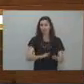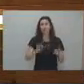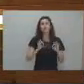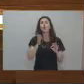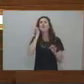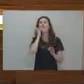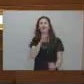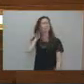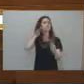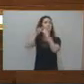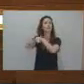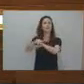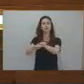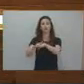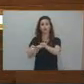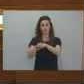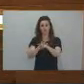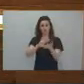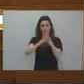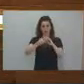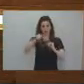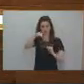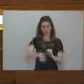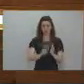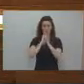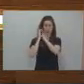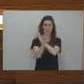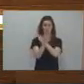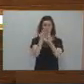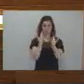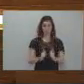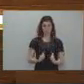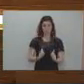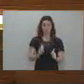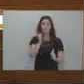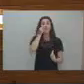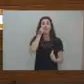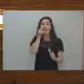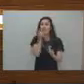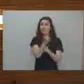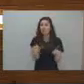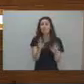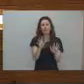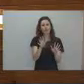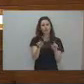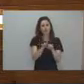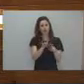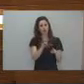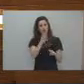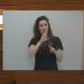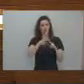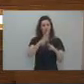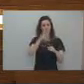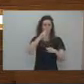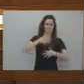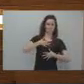Rajoy. Y no quiero que se apliquen aquí a través de Mercedes Fernández, pero tampoco quiero que las apliquen otros en su nombre.